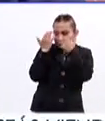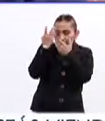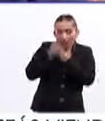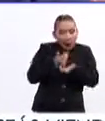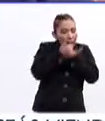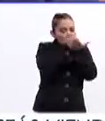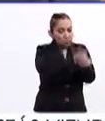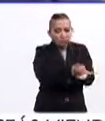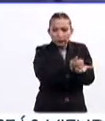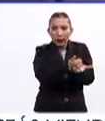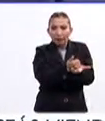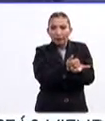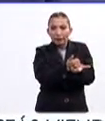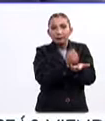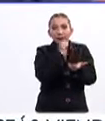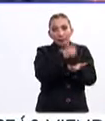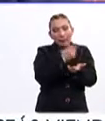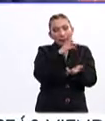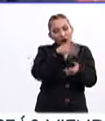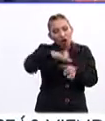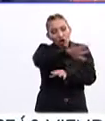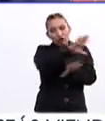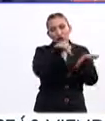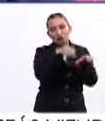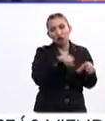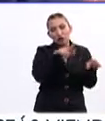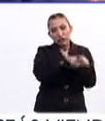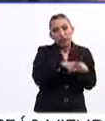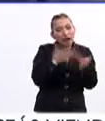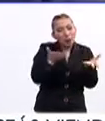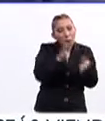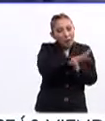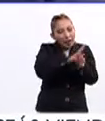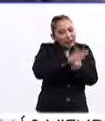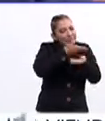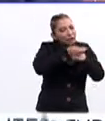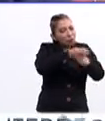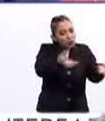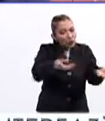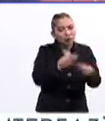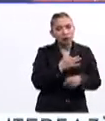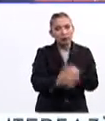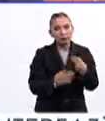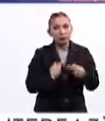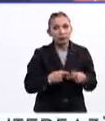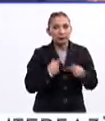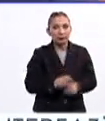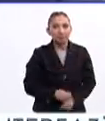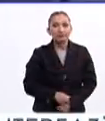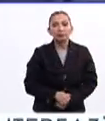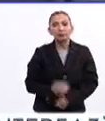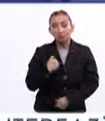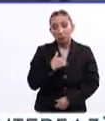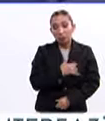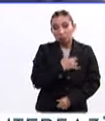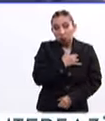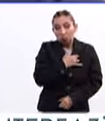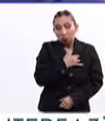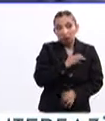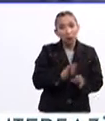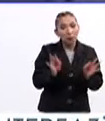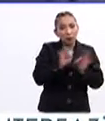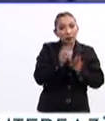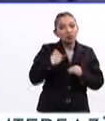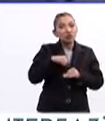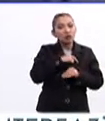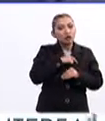para ayudar y de alguna forma mejorar nuestra sociedad, que sea en beneficio de nuestra sociedad. Yo siento que es muy importante